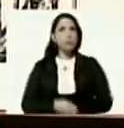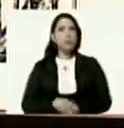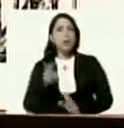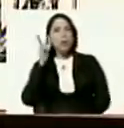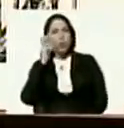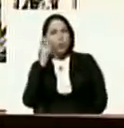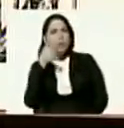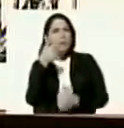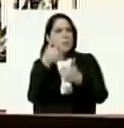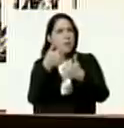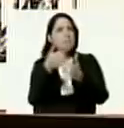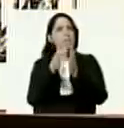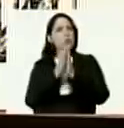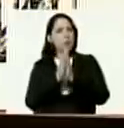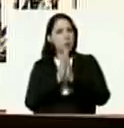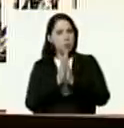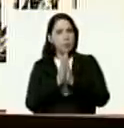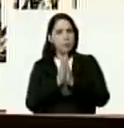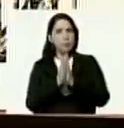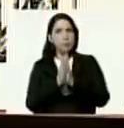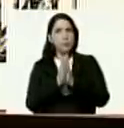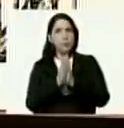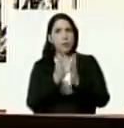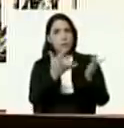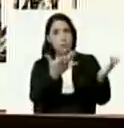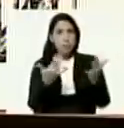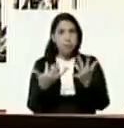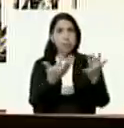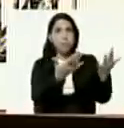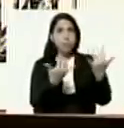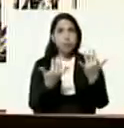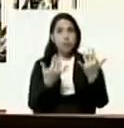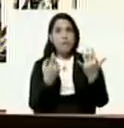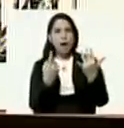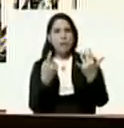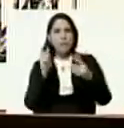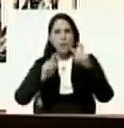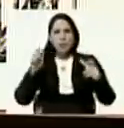Escúchenme bien, por favor, los que van llegando de la marcha.